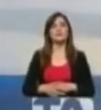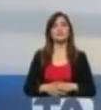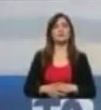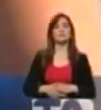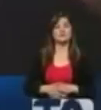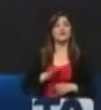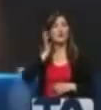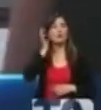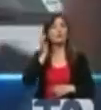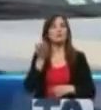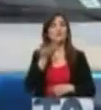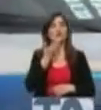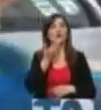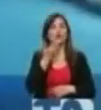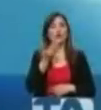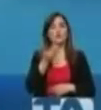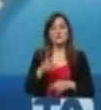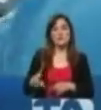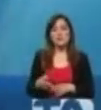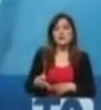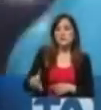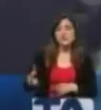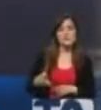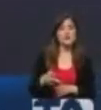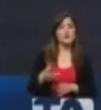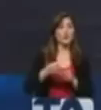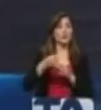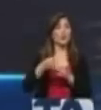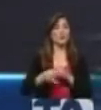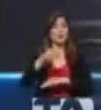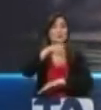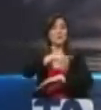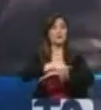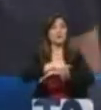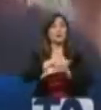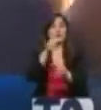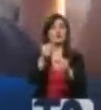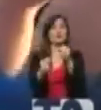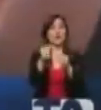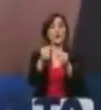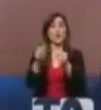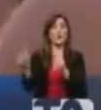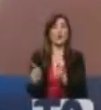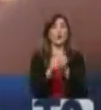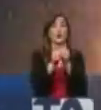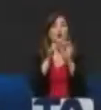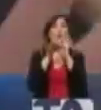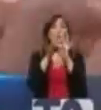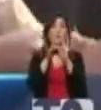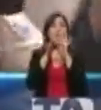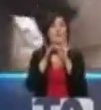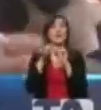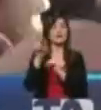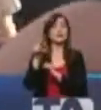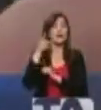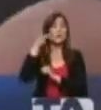La funcionaria no sabía cómo salir del establecimiento y al finalizar la tarde lo hizo en un vehículo con otra compañera. Es ahí